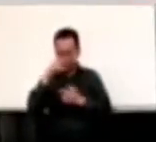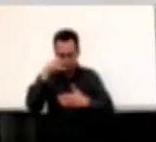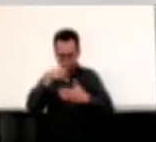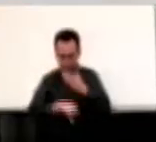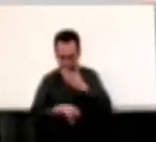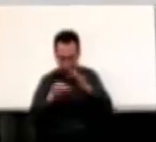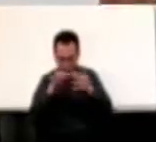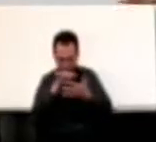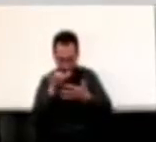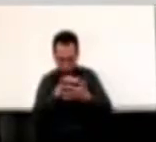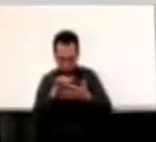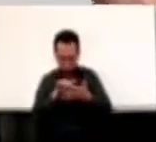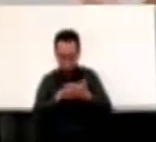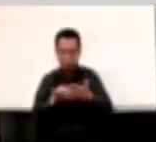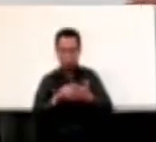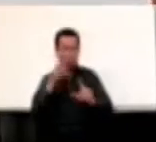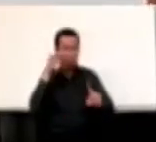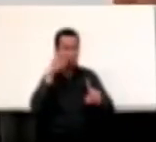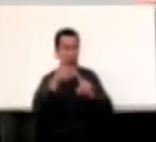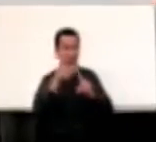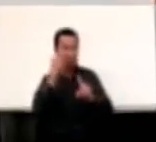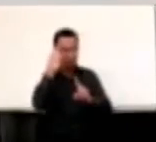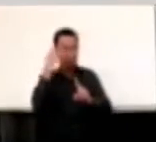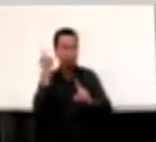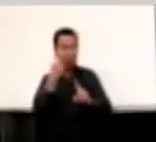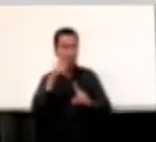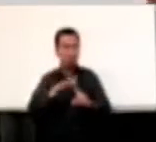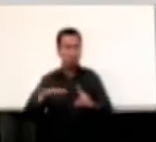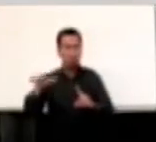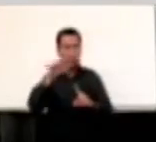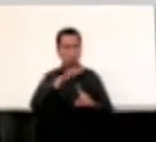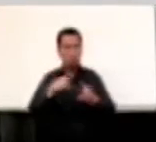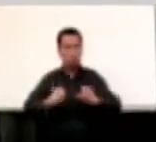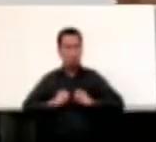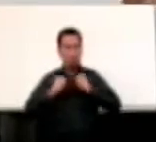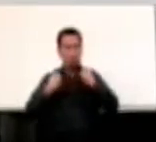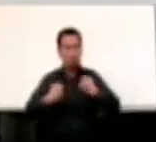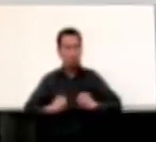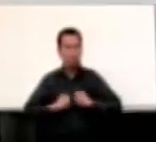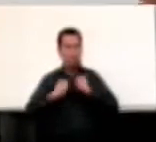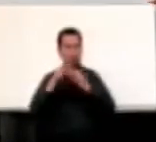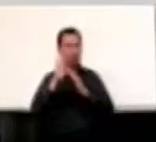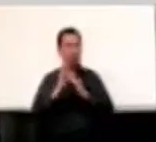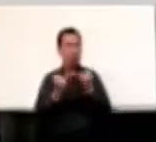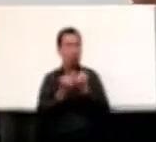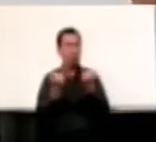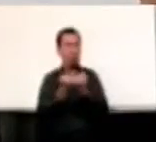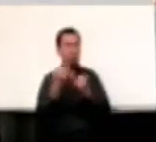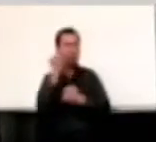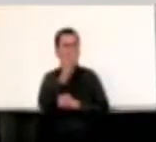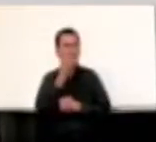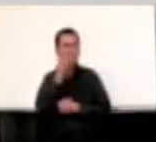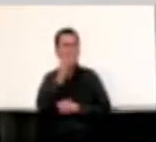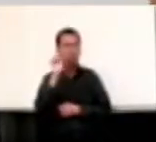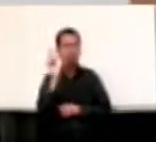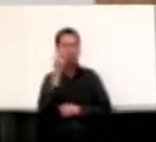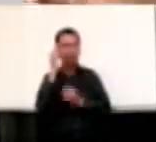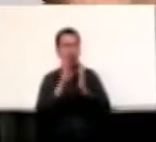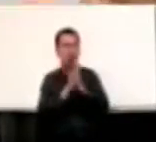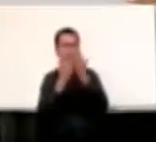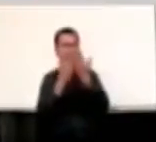menos uno de los objetivos del texto, que era la parte de ser de alguna forma un libro de texto, ¿no? Hasta al final de